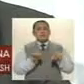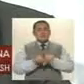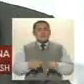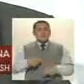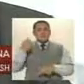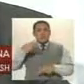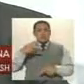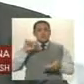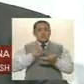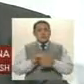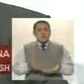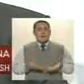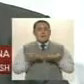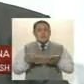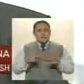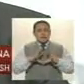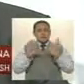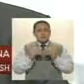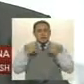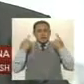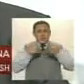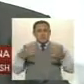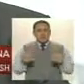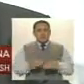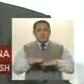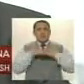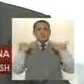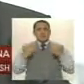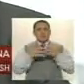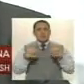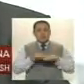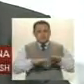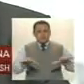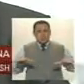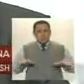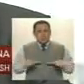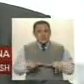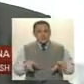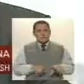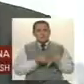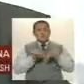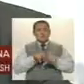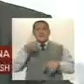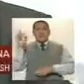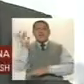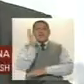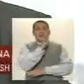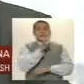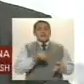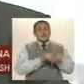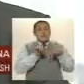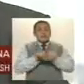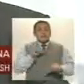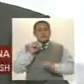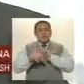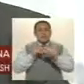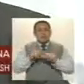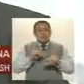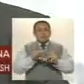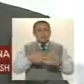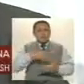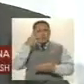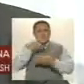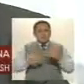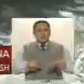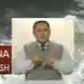segundo, haber producido con este derrame una afectación al suelo, una afectación al aire y eventualmente, y eso está en evaluación,